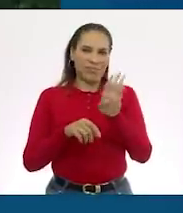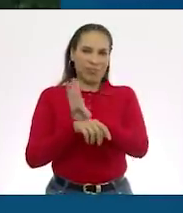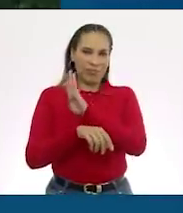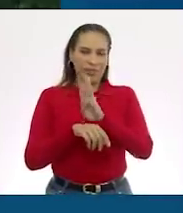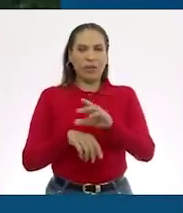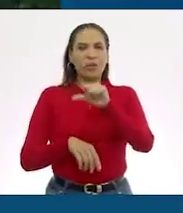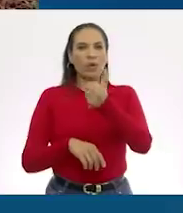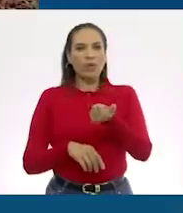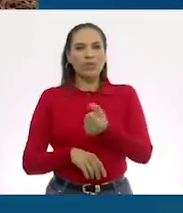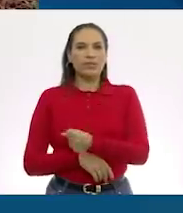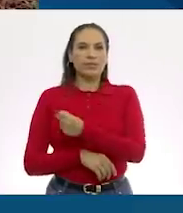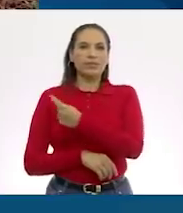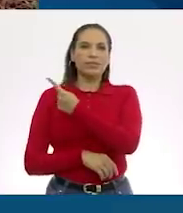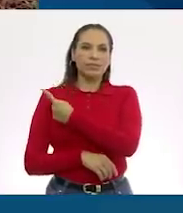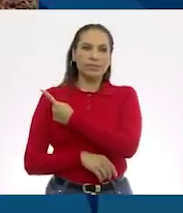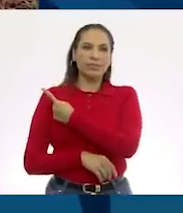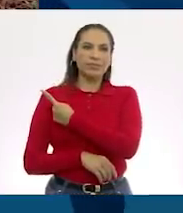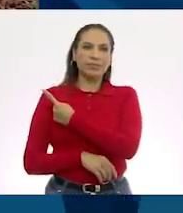con la siguiente.